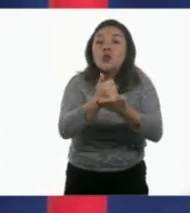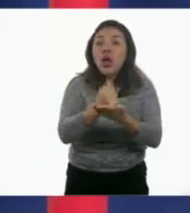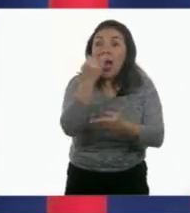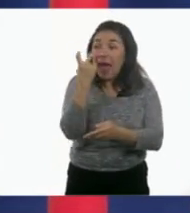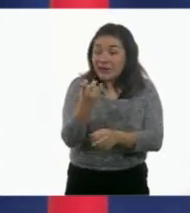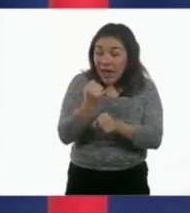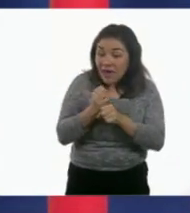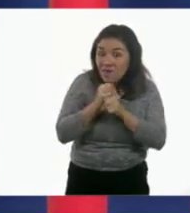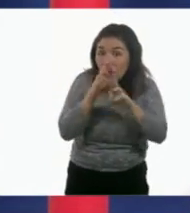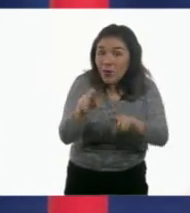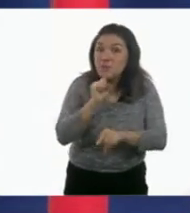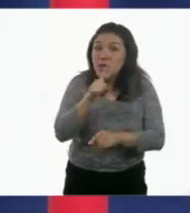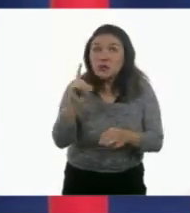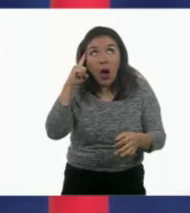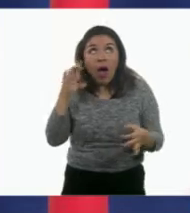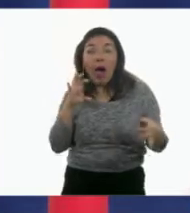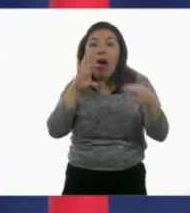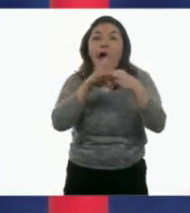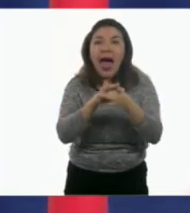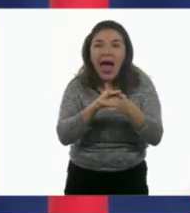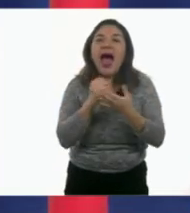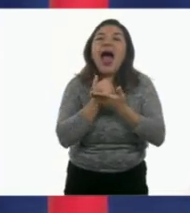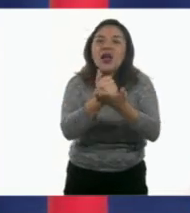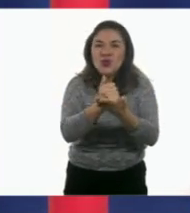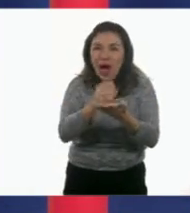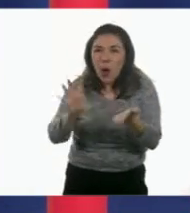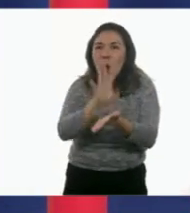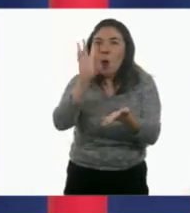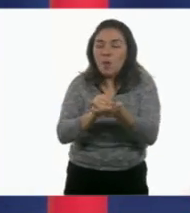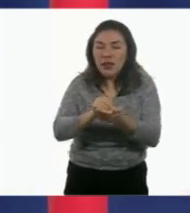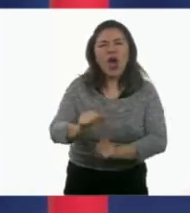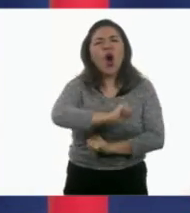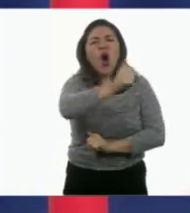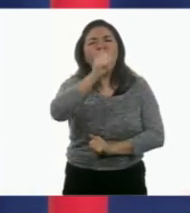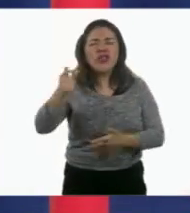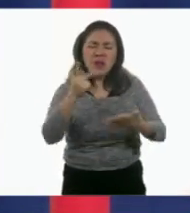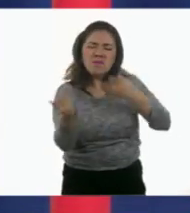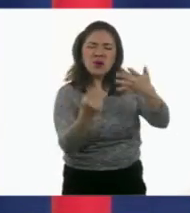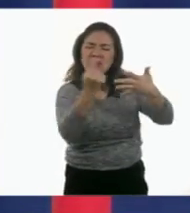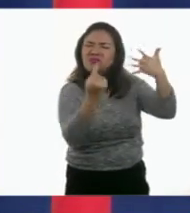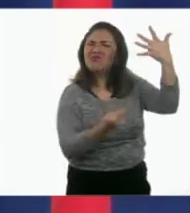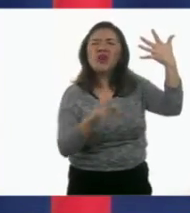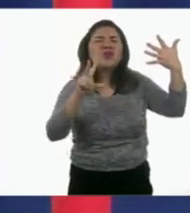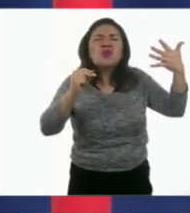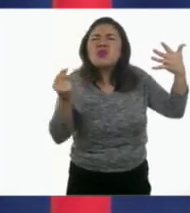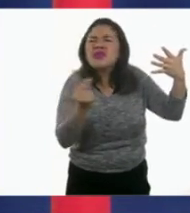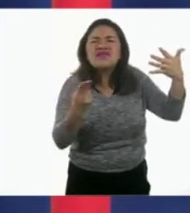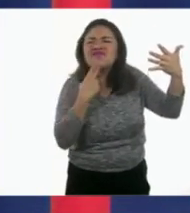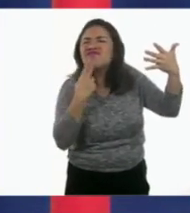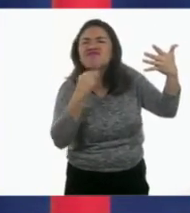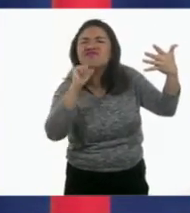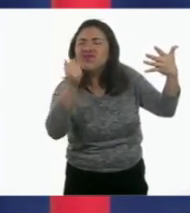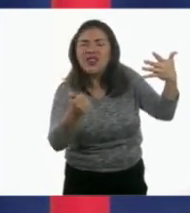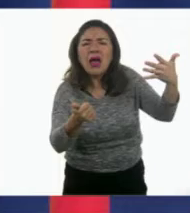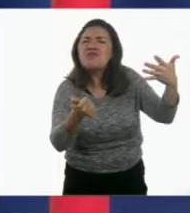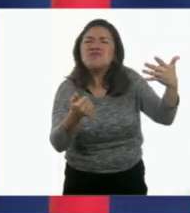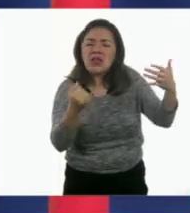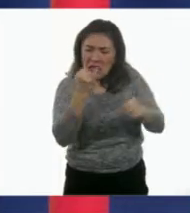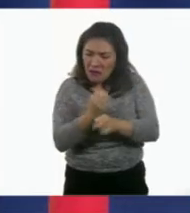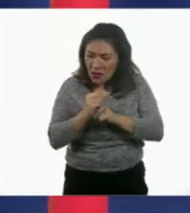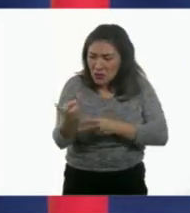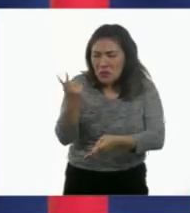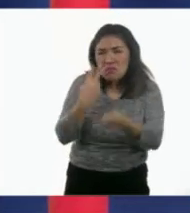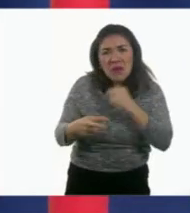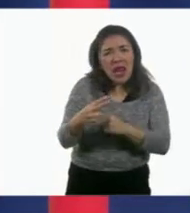completar una misma idea, y otras más que fueron irrelevantes, es decir, que no aportaban